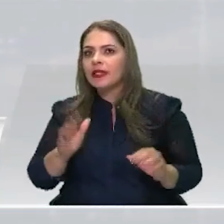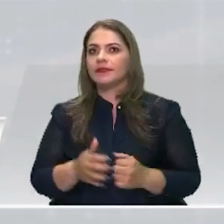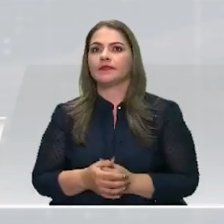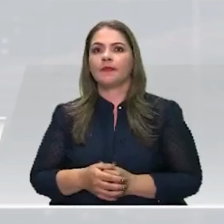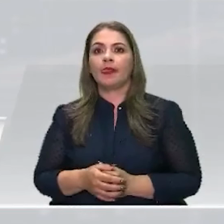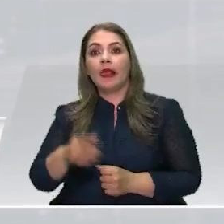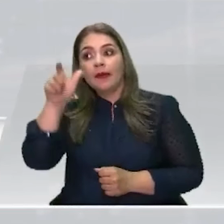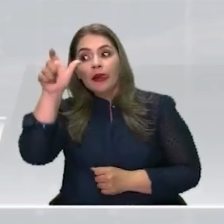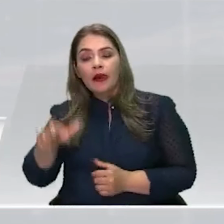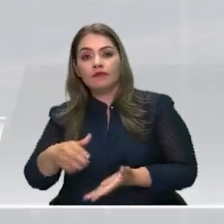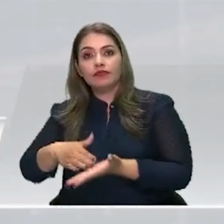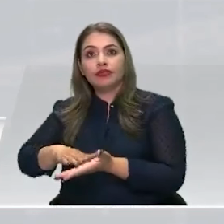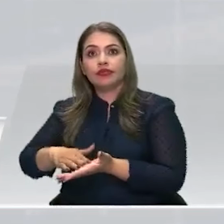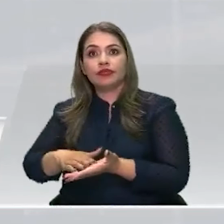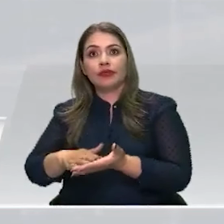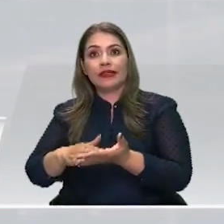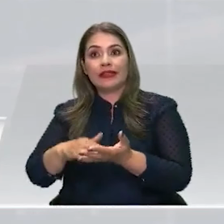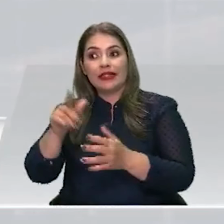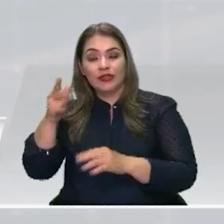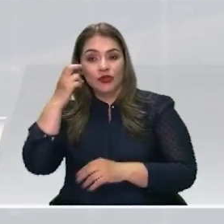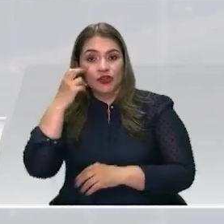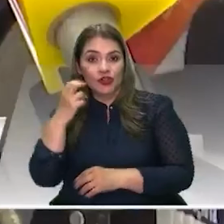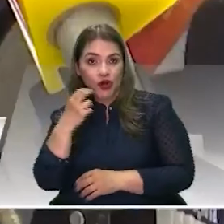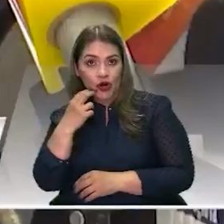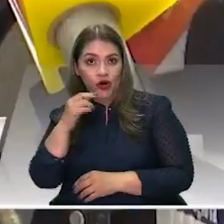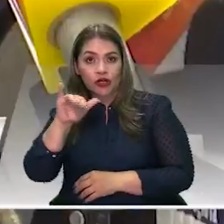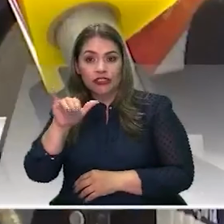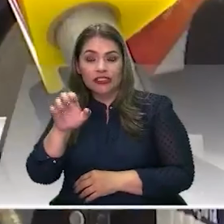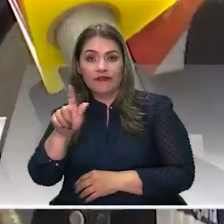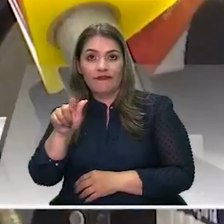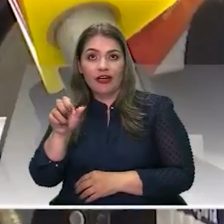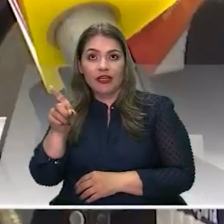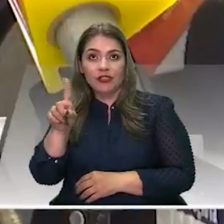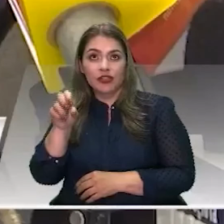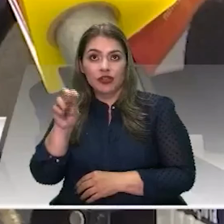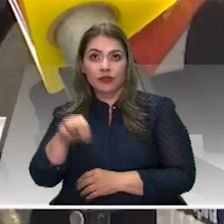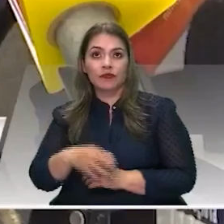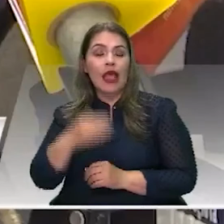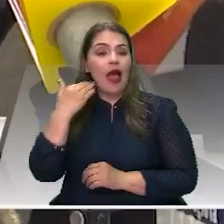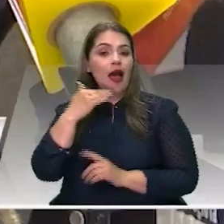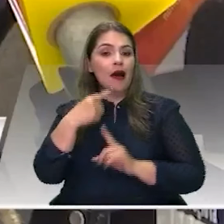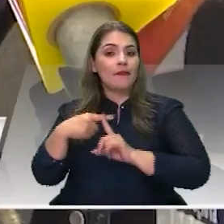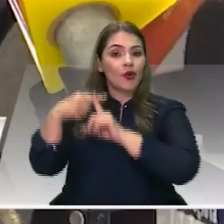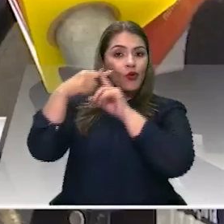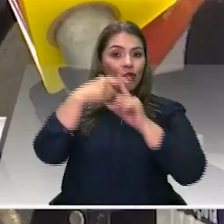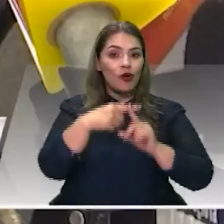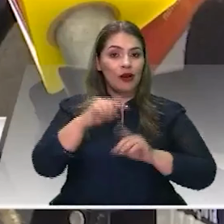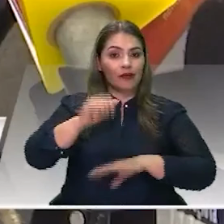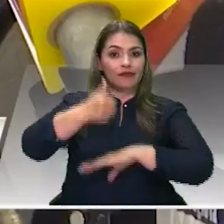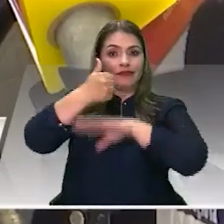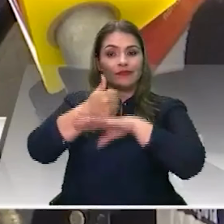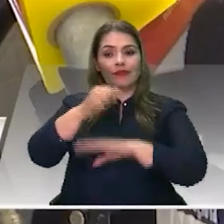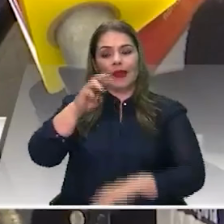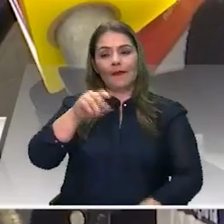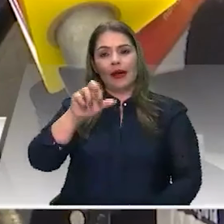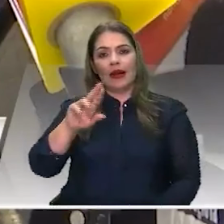registrador departamental del Chocó, Jefferson Elías Murillo, la Procuradora General de la Nación, Margarita Cabello Blanco,